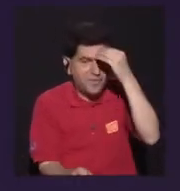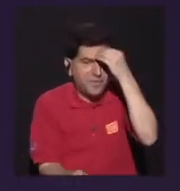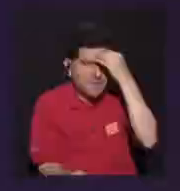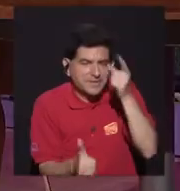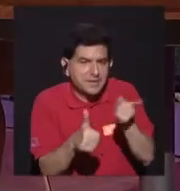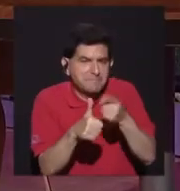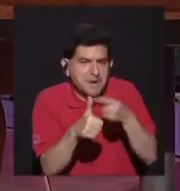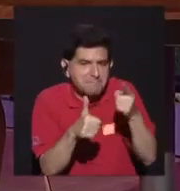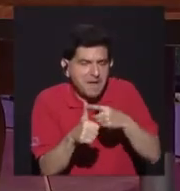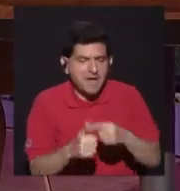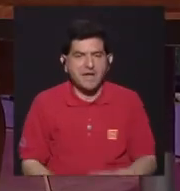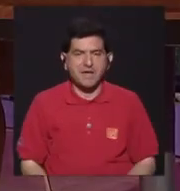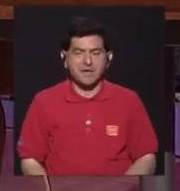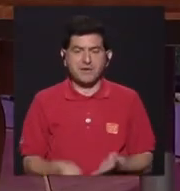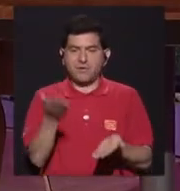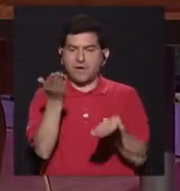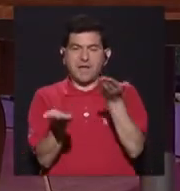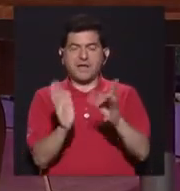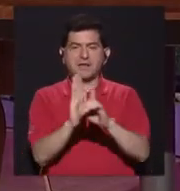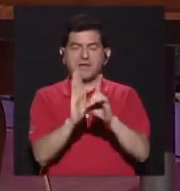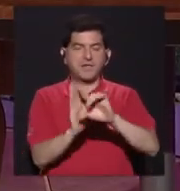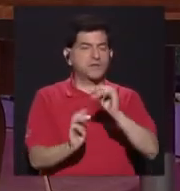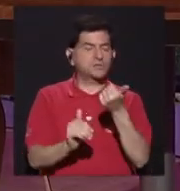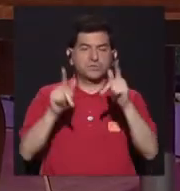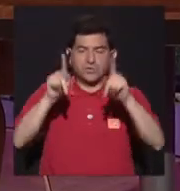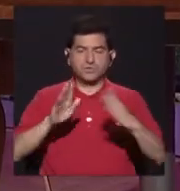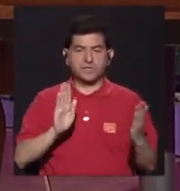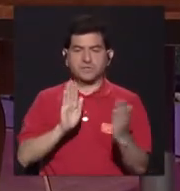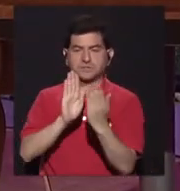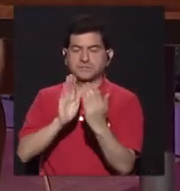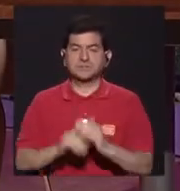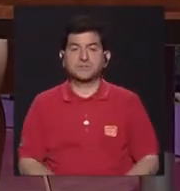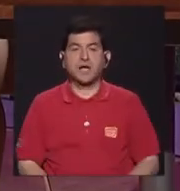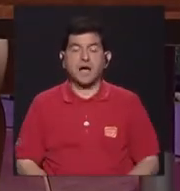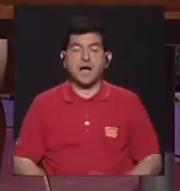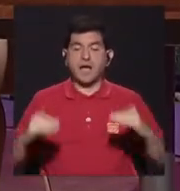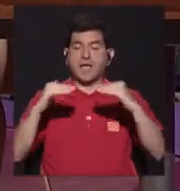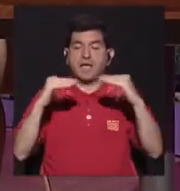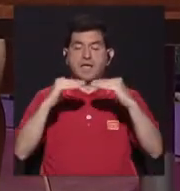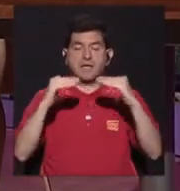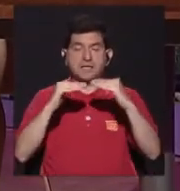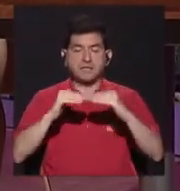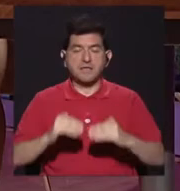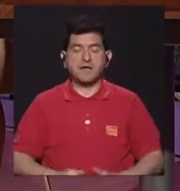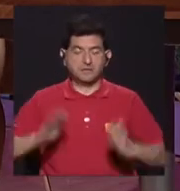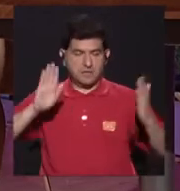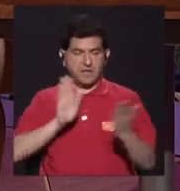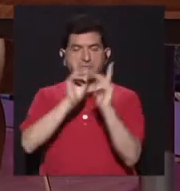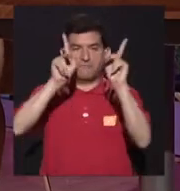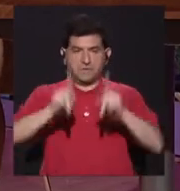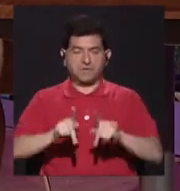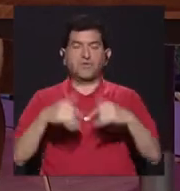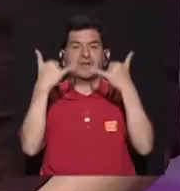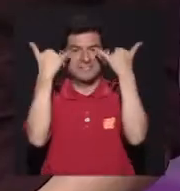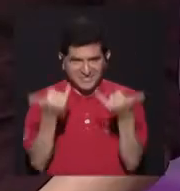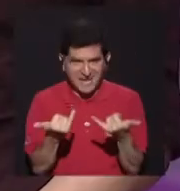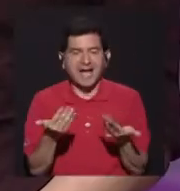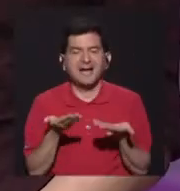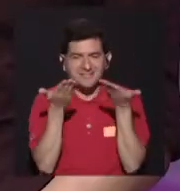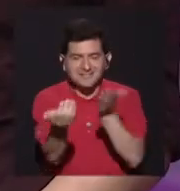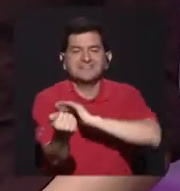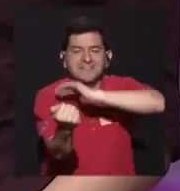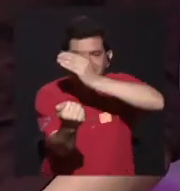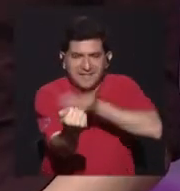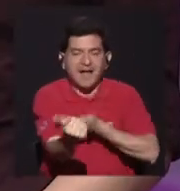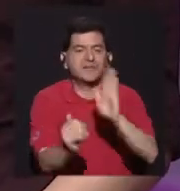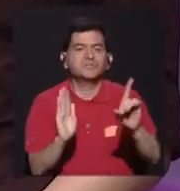a equilibrar sus derechos con otras personas, a visualizarse en un plano de equidad con otras personas, y ahí sí podemos darle empoderamiento sobre